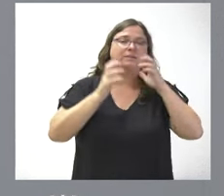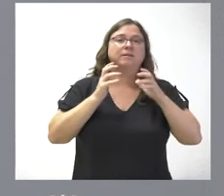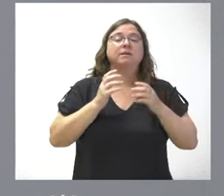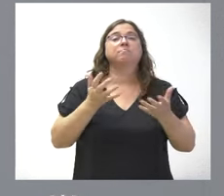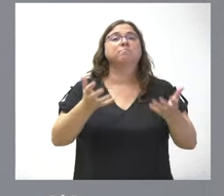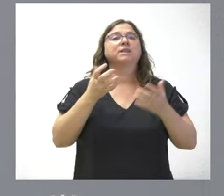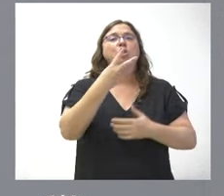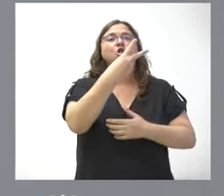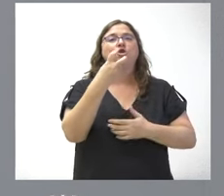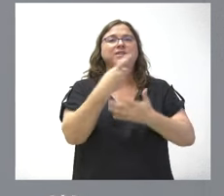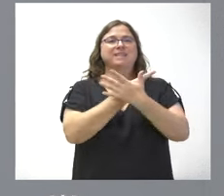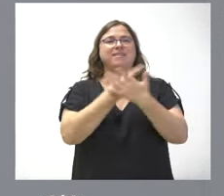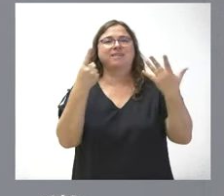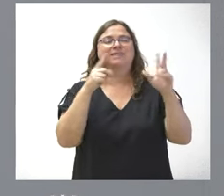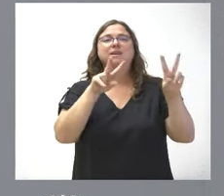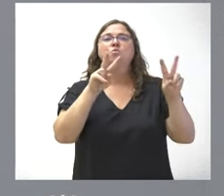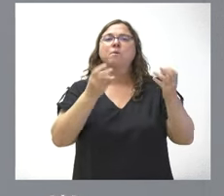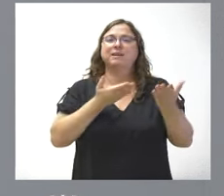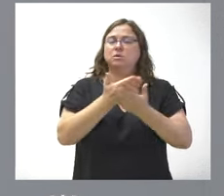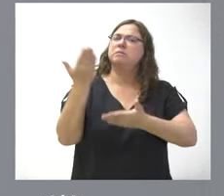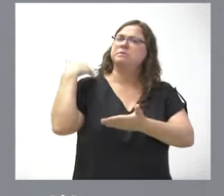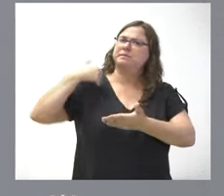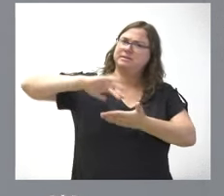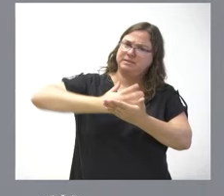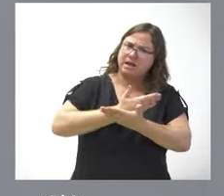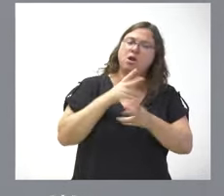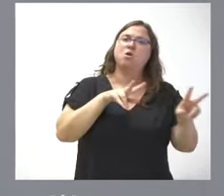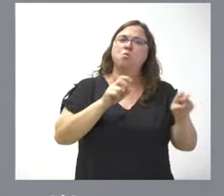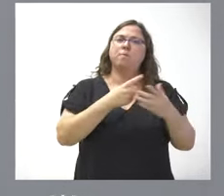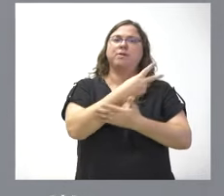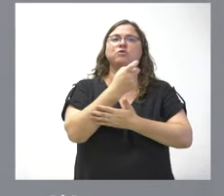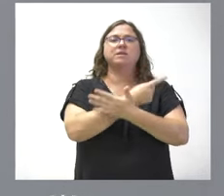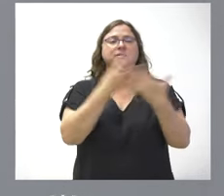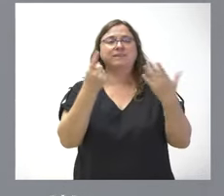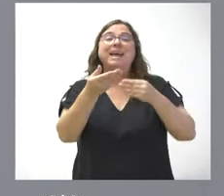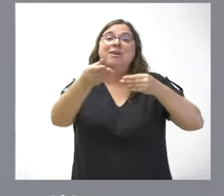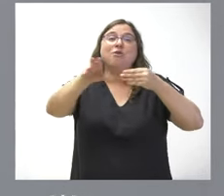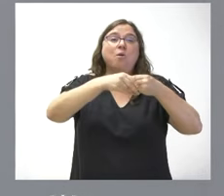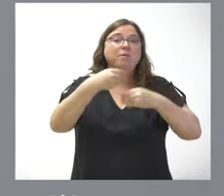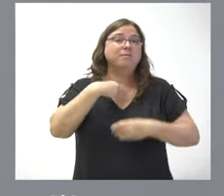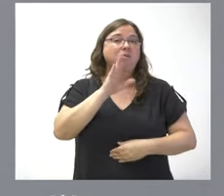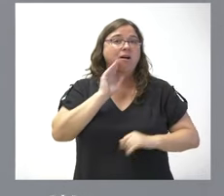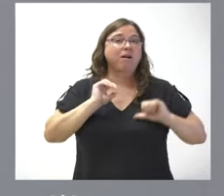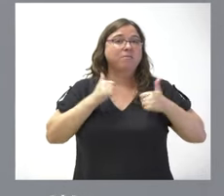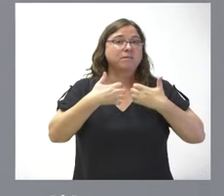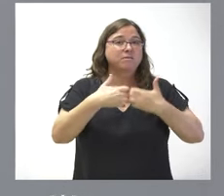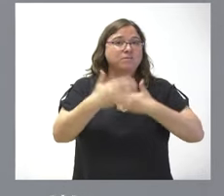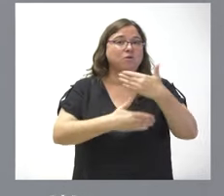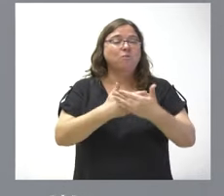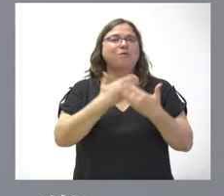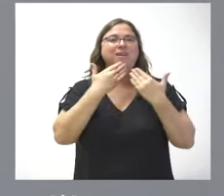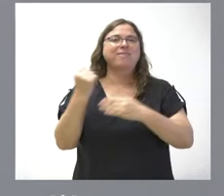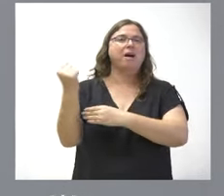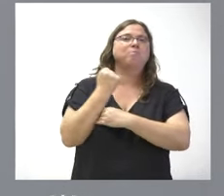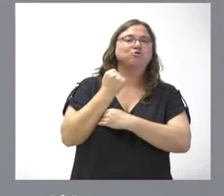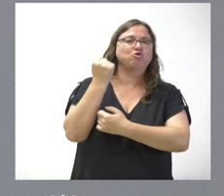216 nuevas solicitudes además de las ya tramitadas Este es un complemento de lo que se puso en marcha como consecuencia del respaldo